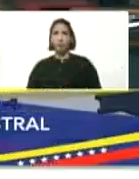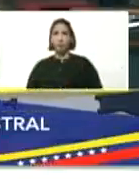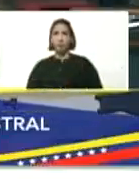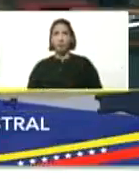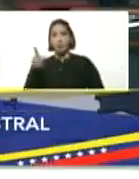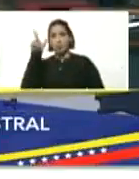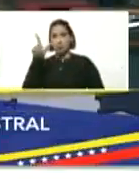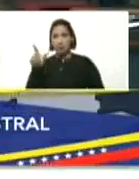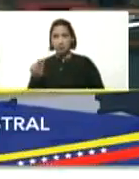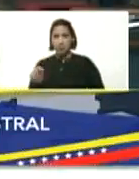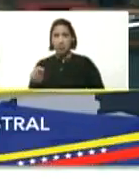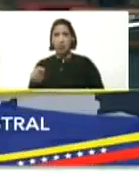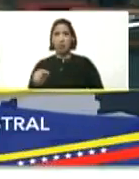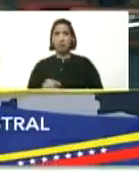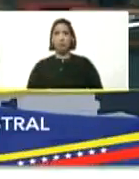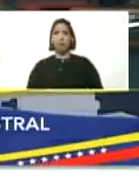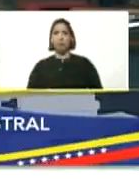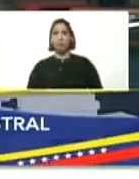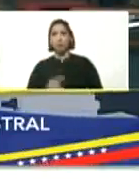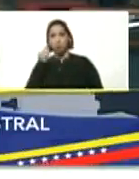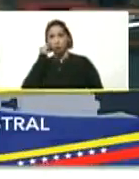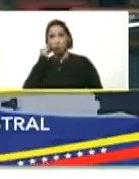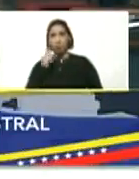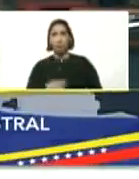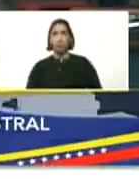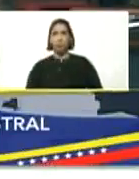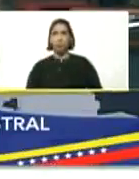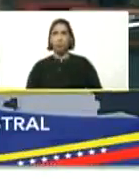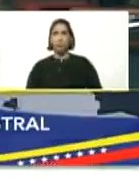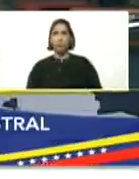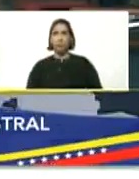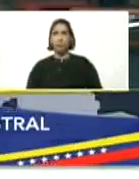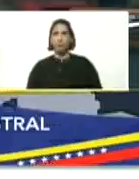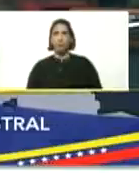Italia, Geraldina Colotti,